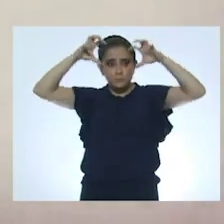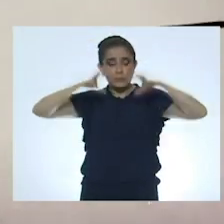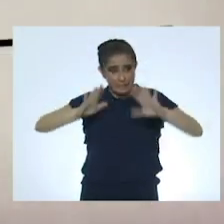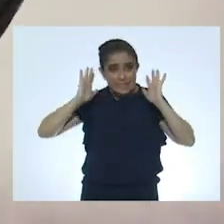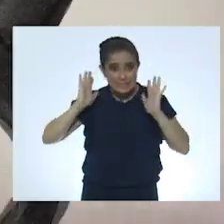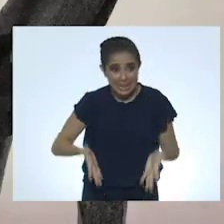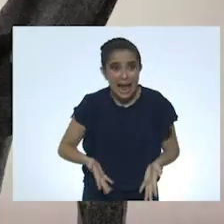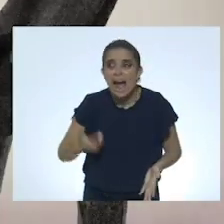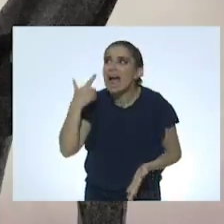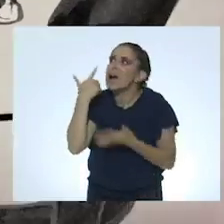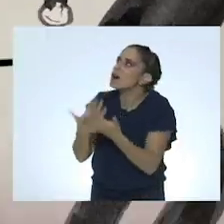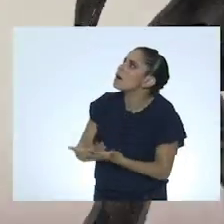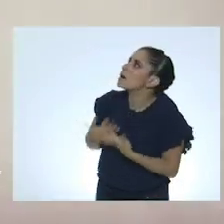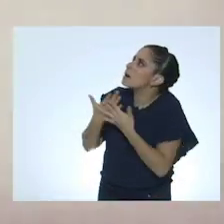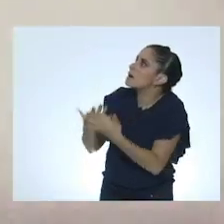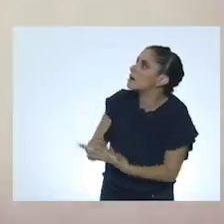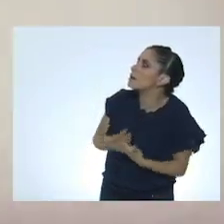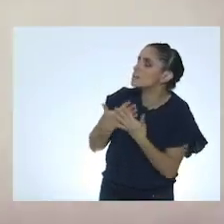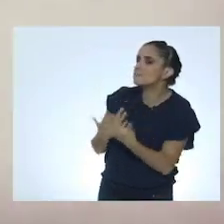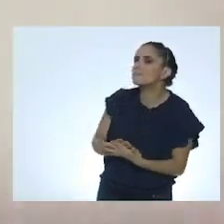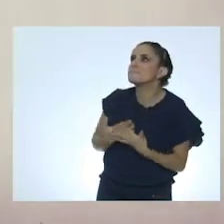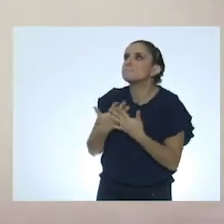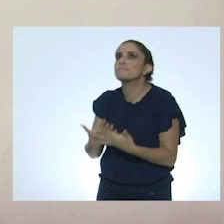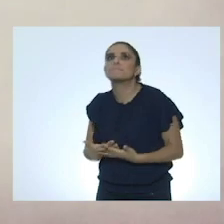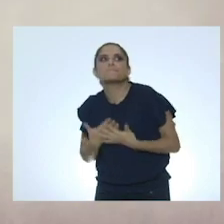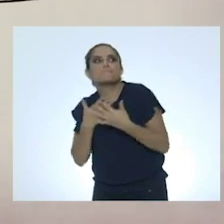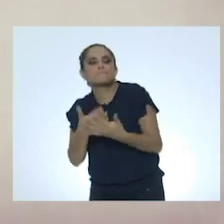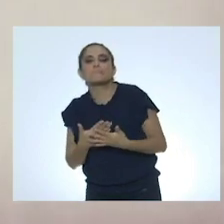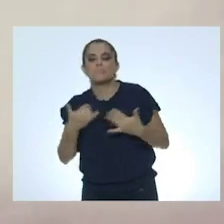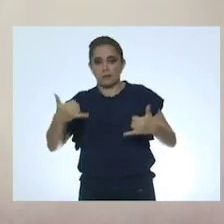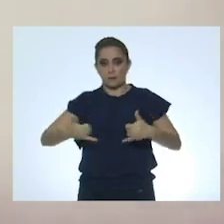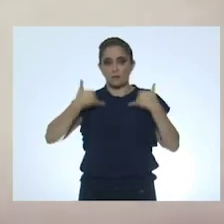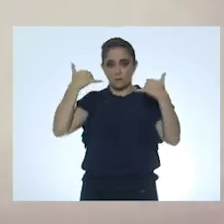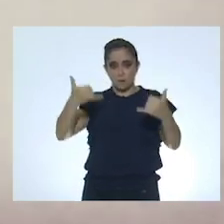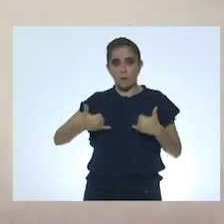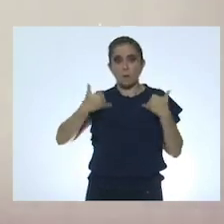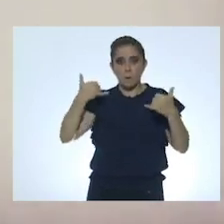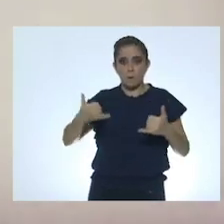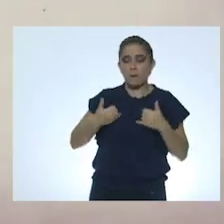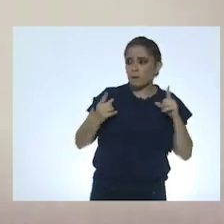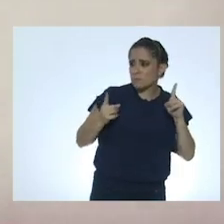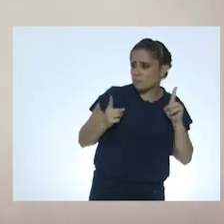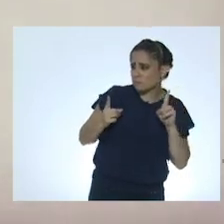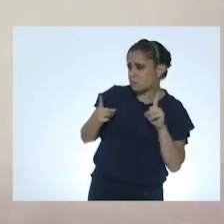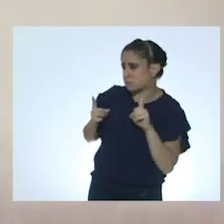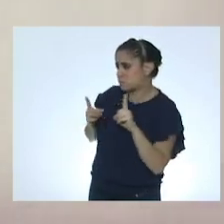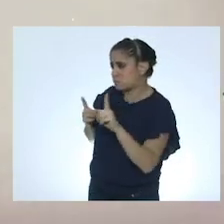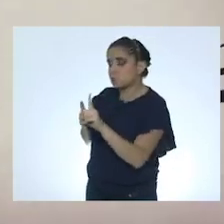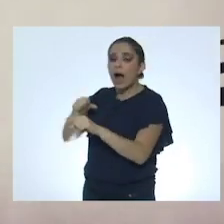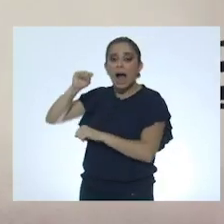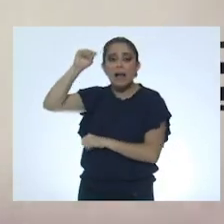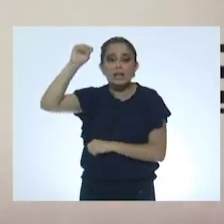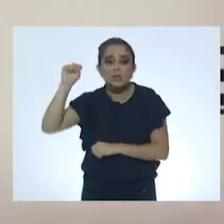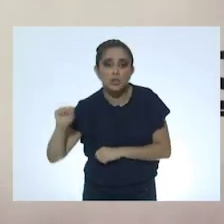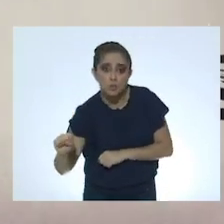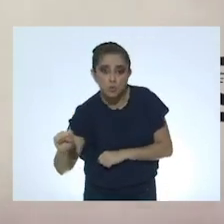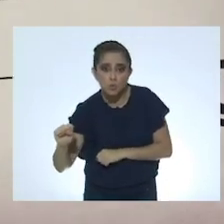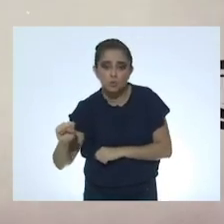Bisenda kabebadun gyuke. Chigi jelasa, nezagete. Lune za